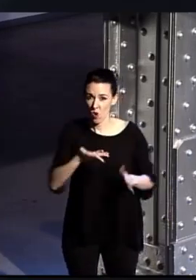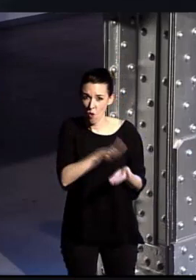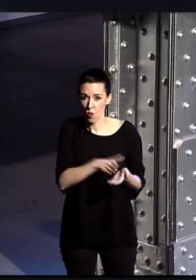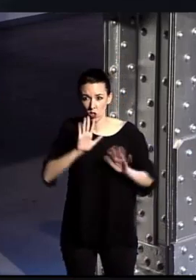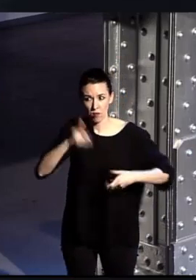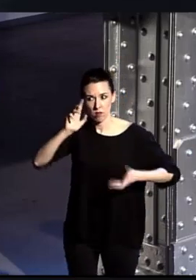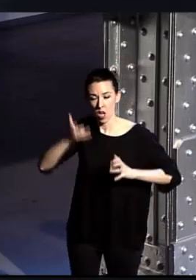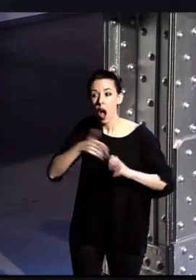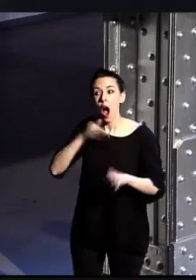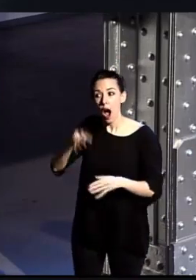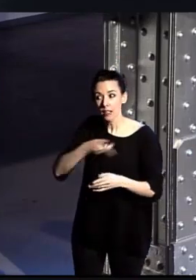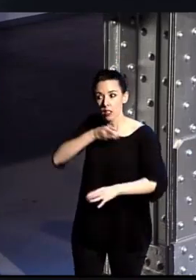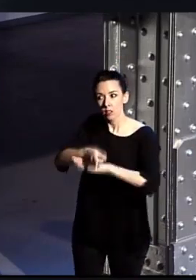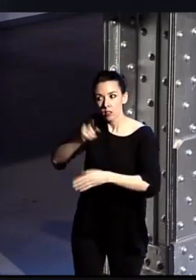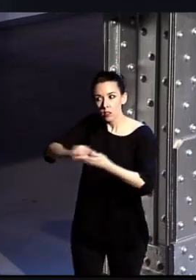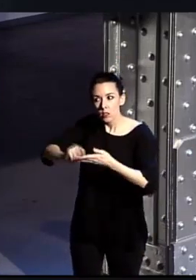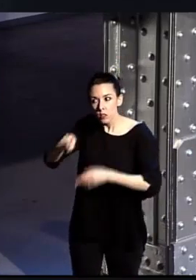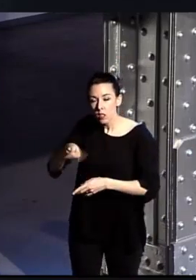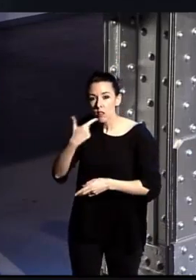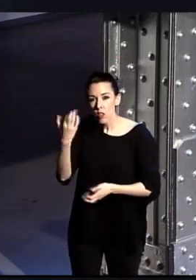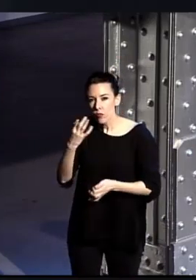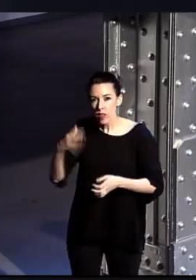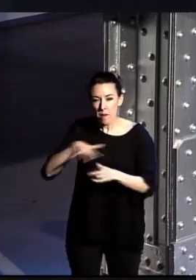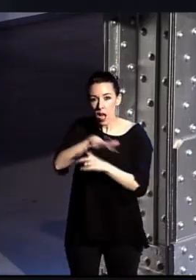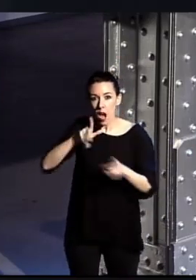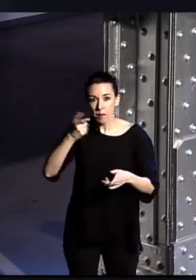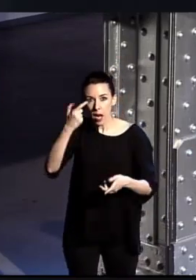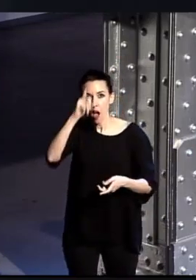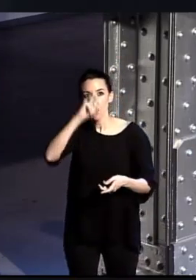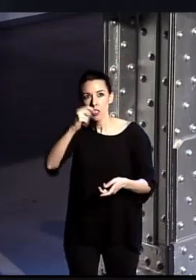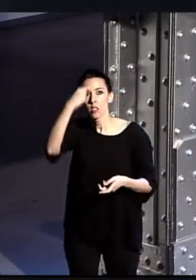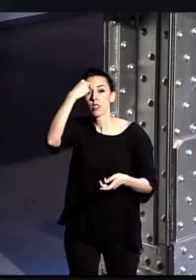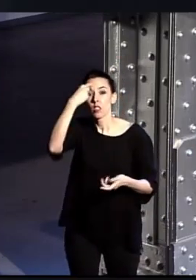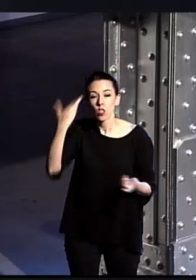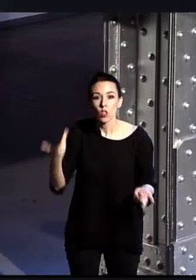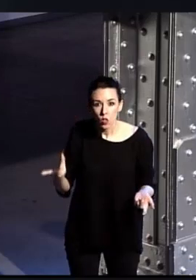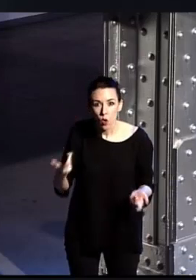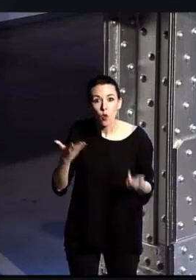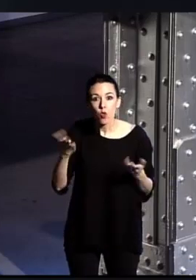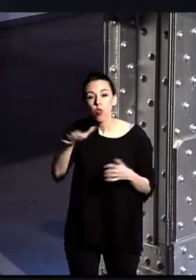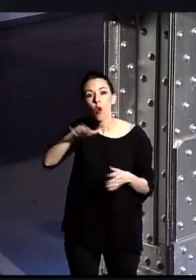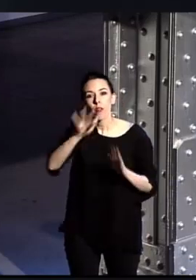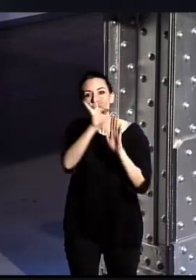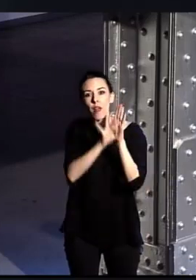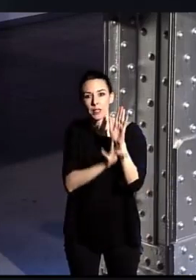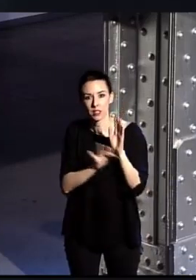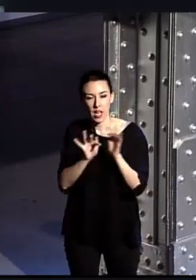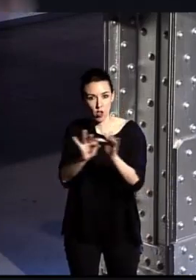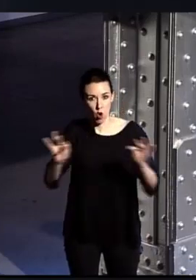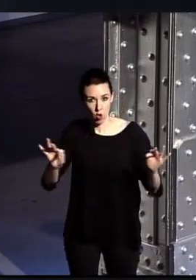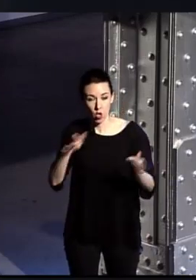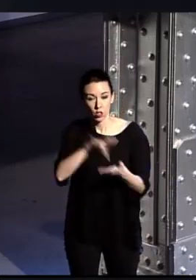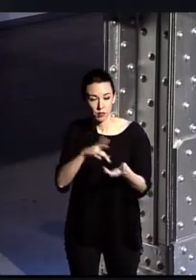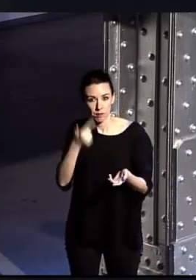hijo. Incluso le obliga a montar el escenario en el que ella recupera la memoria. Es precisamente en un cementerio. Se le